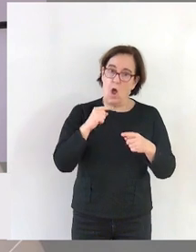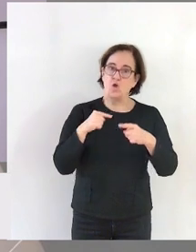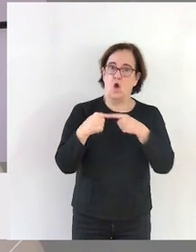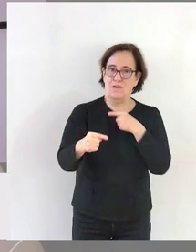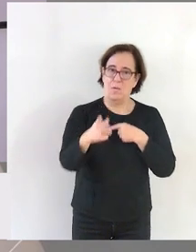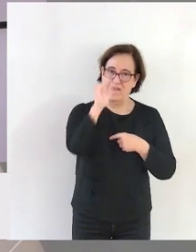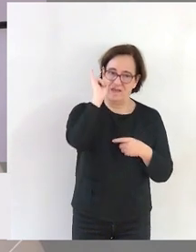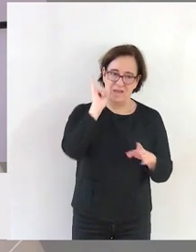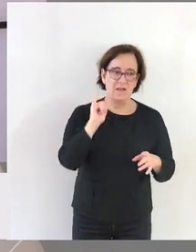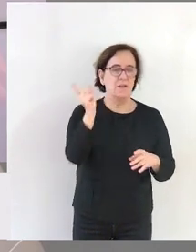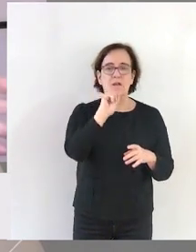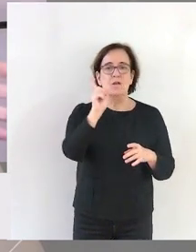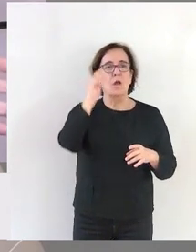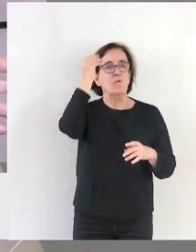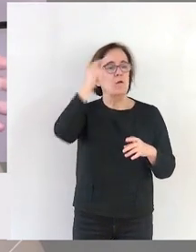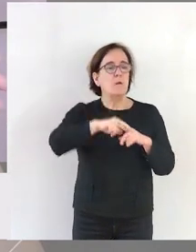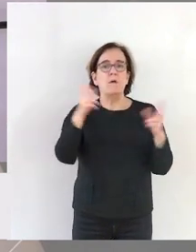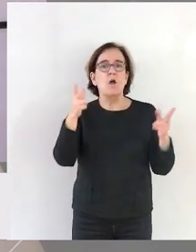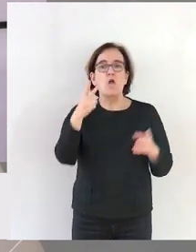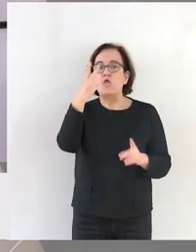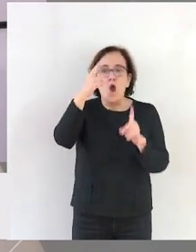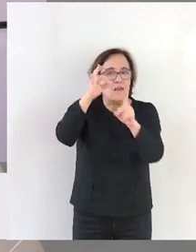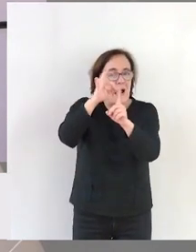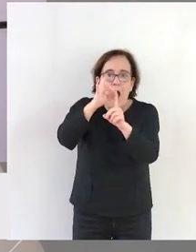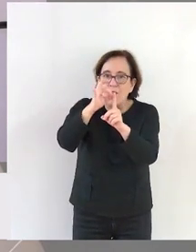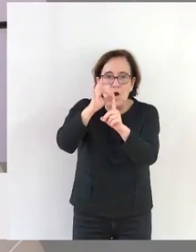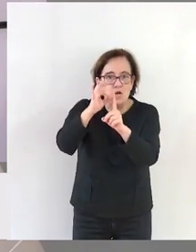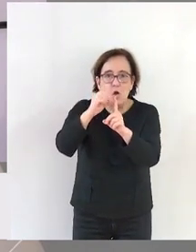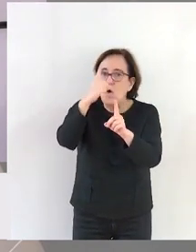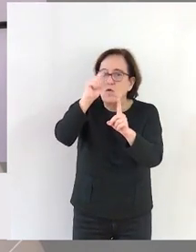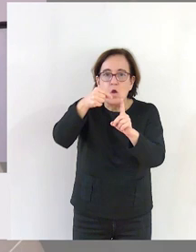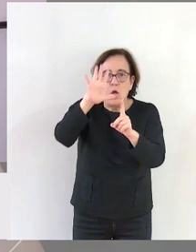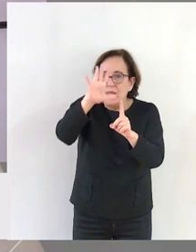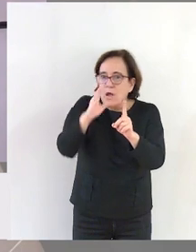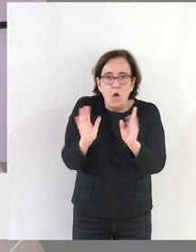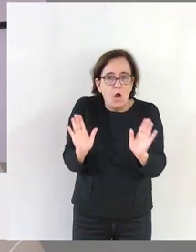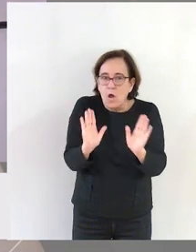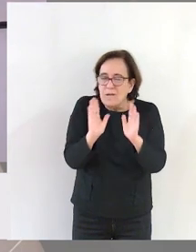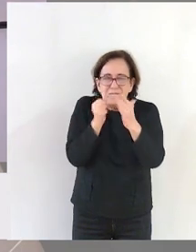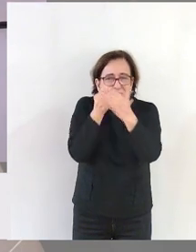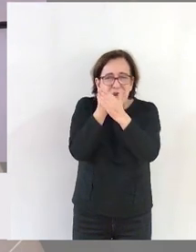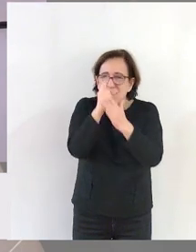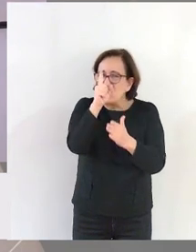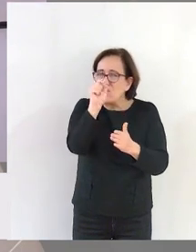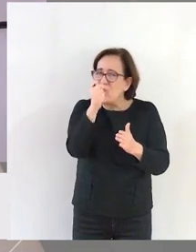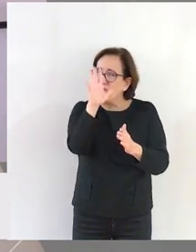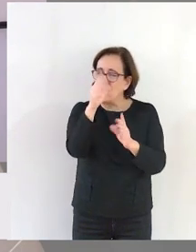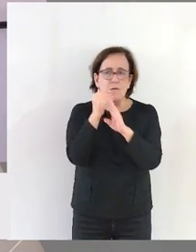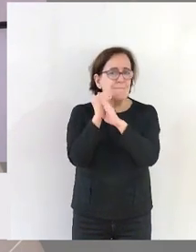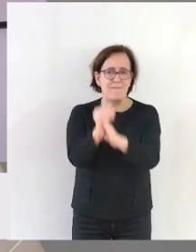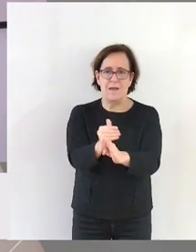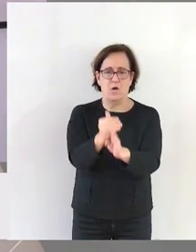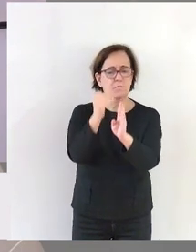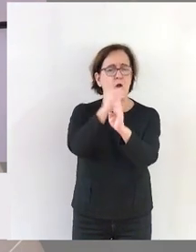es decir no nos podemos permitir dos grados no nos podemos permitir 1 con5 pero pero por eso digo 1 con5 fijarlo y